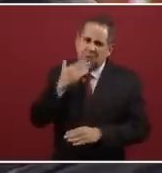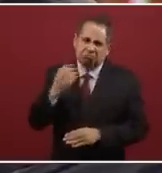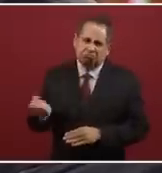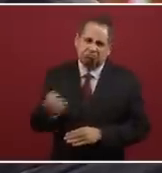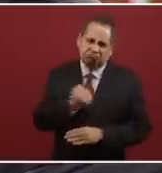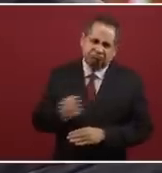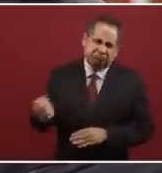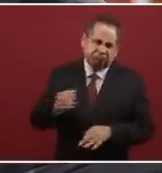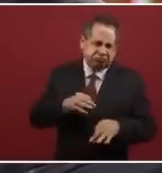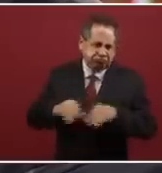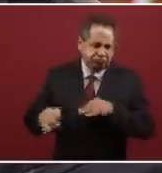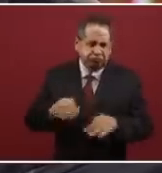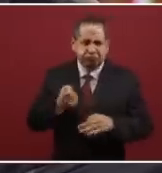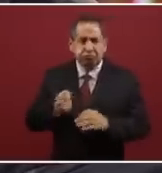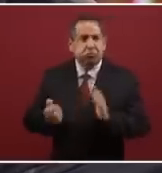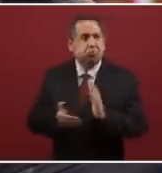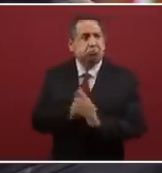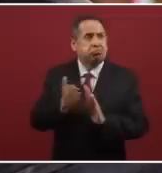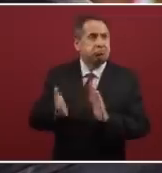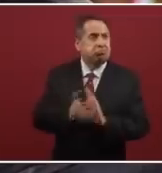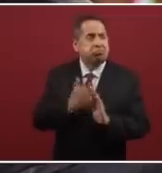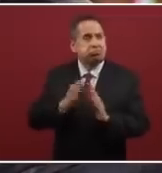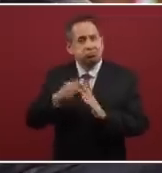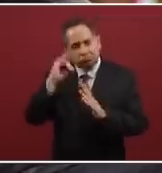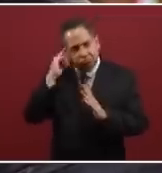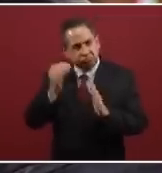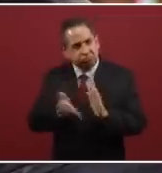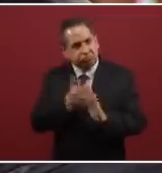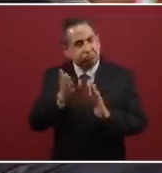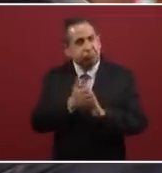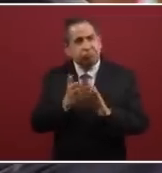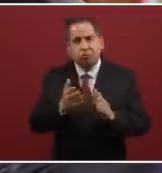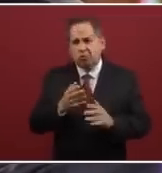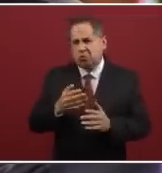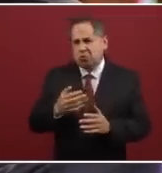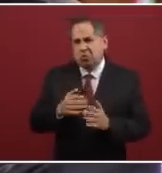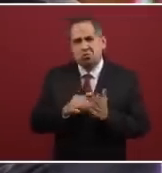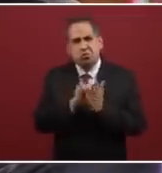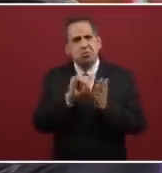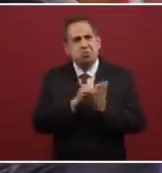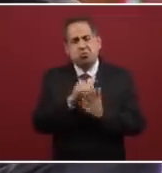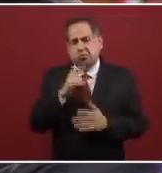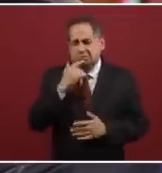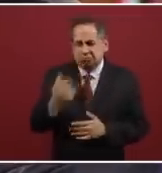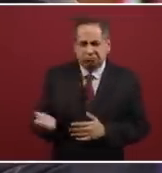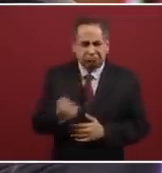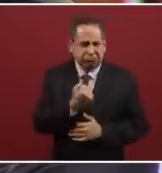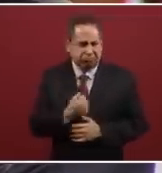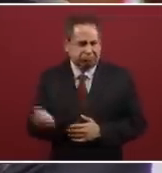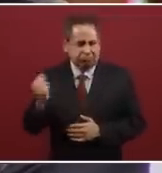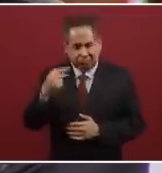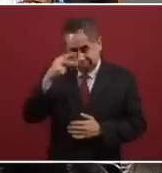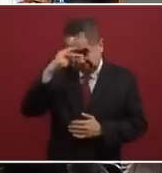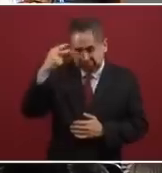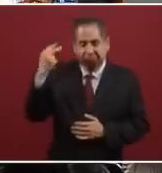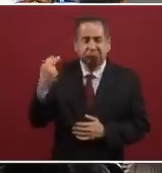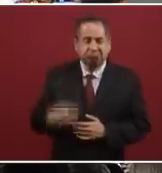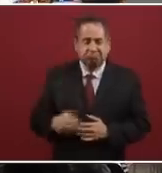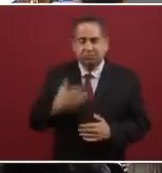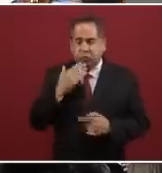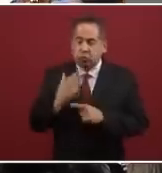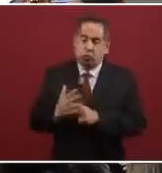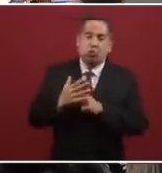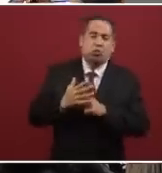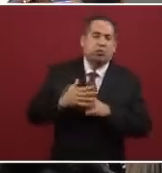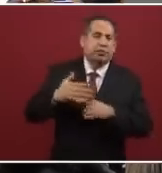Los trabajadores de la construcción que están en Estados Unidos, mexicanos, son un